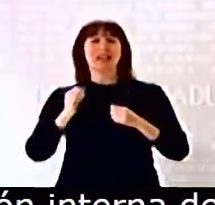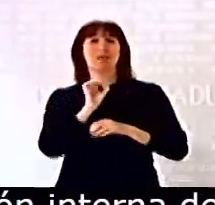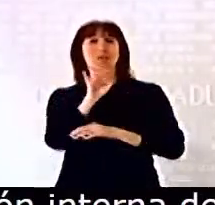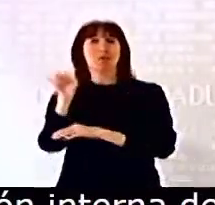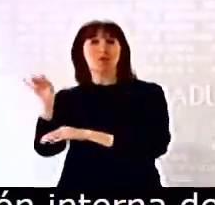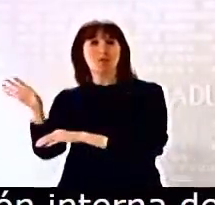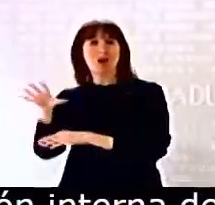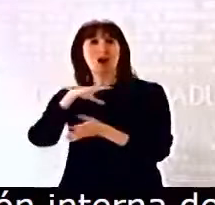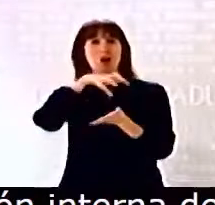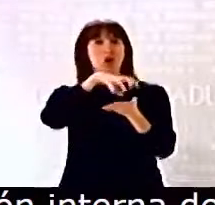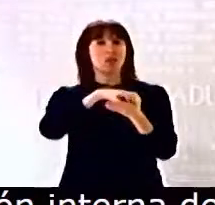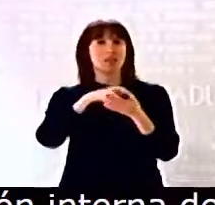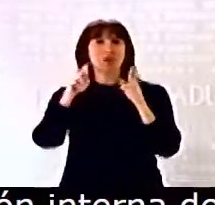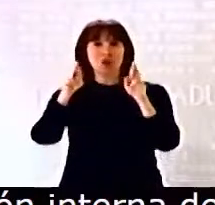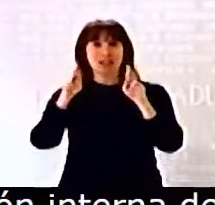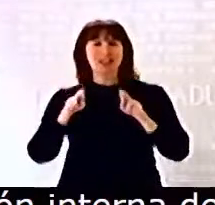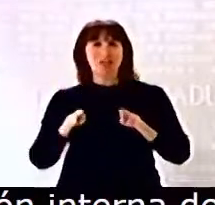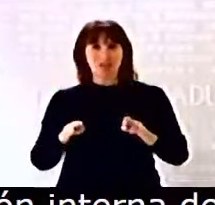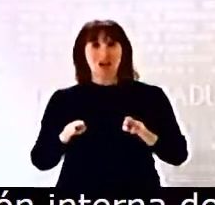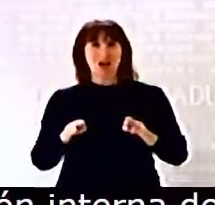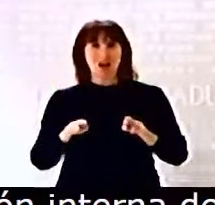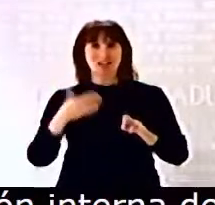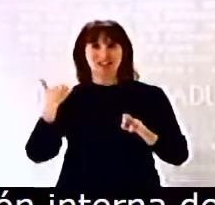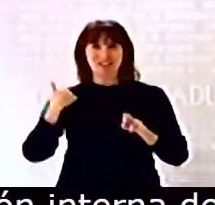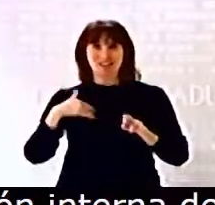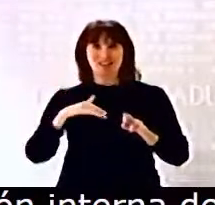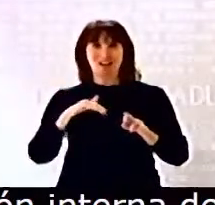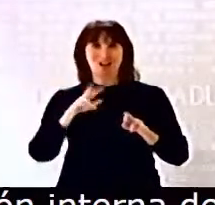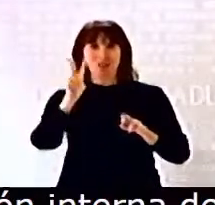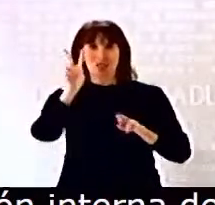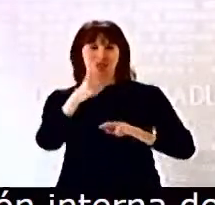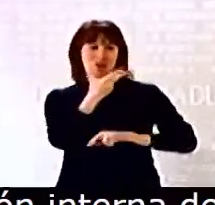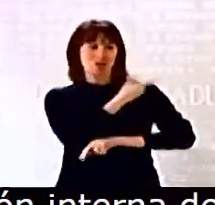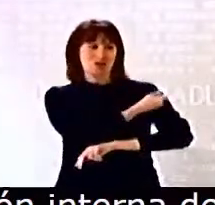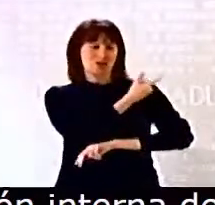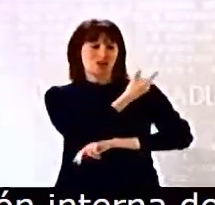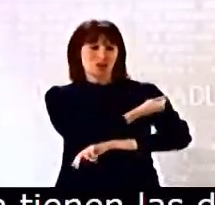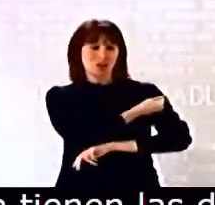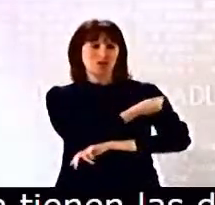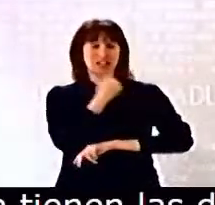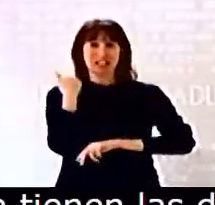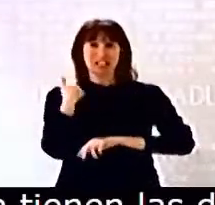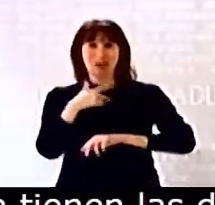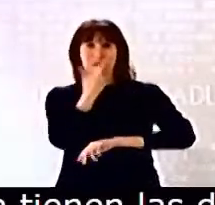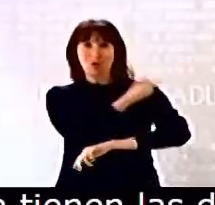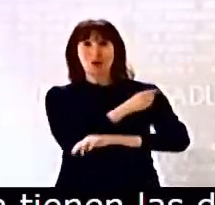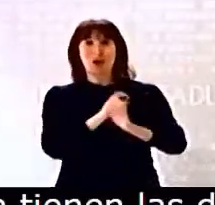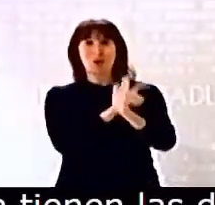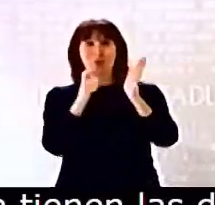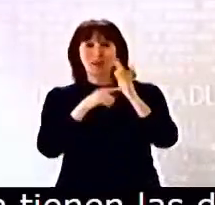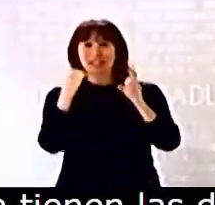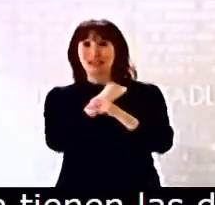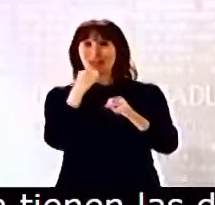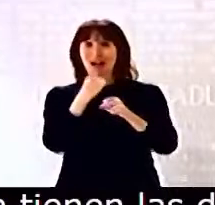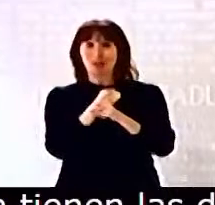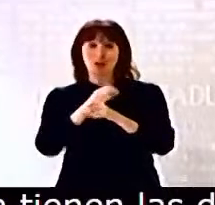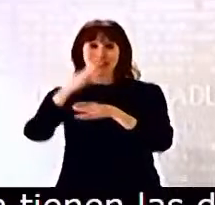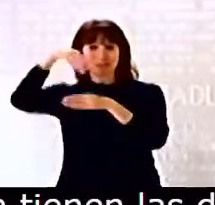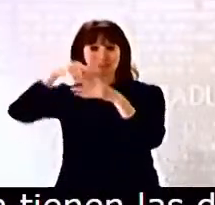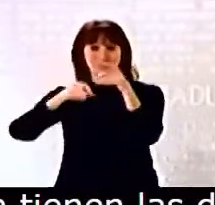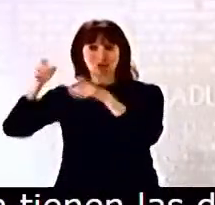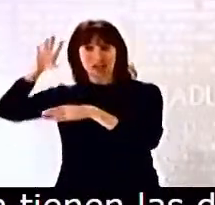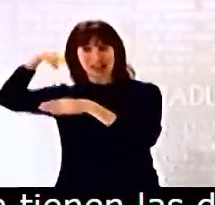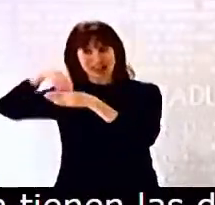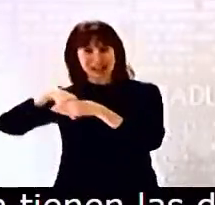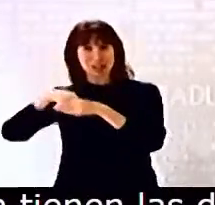los centros residenciales que ya tienen las 2 dosis puestas sus residentes y sus trabajadores y trabajadoras